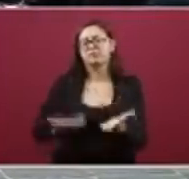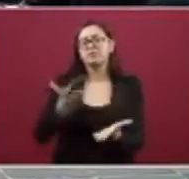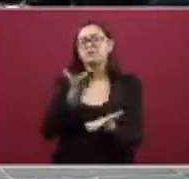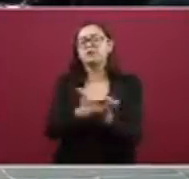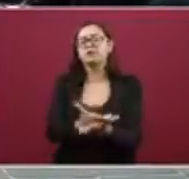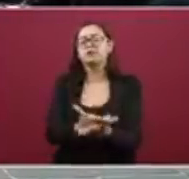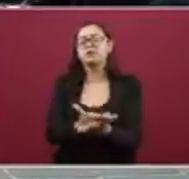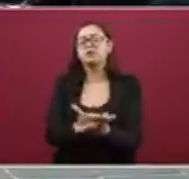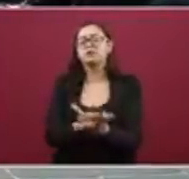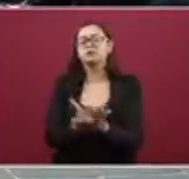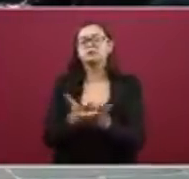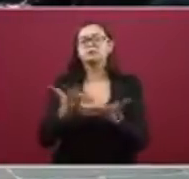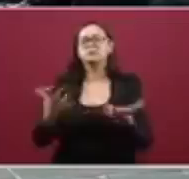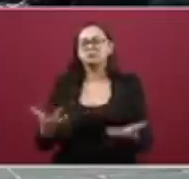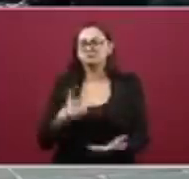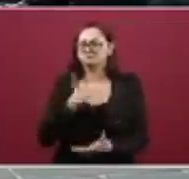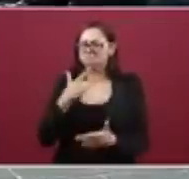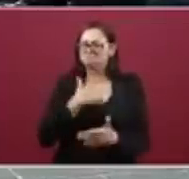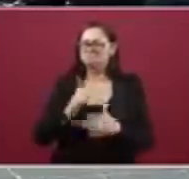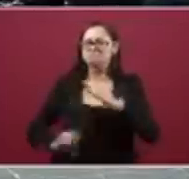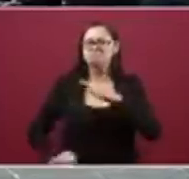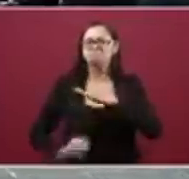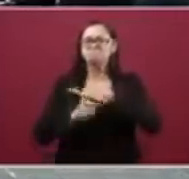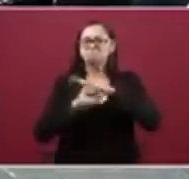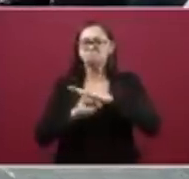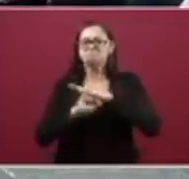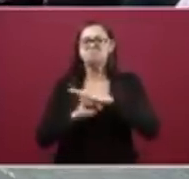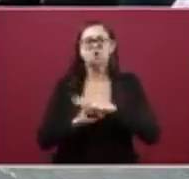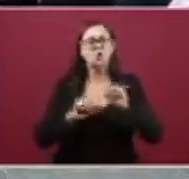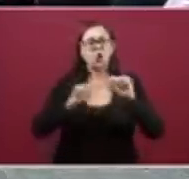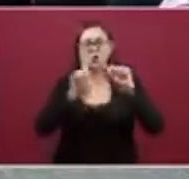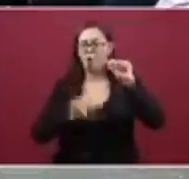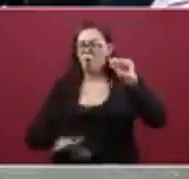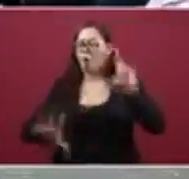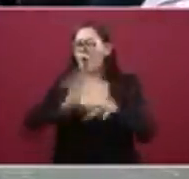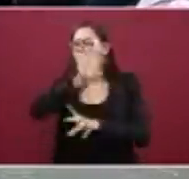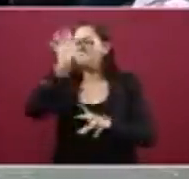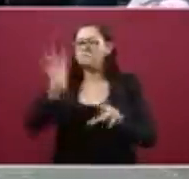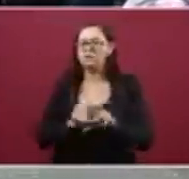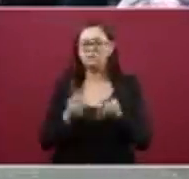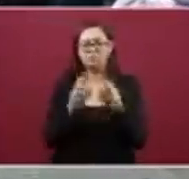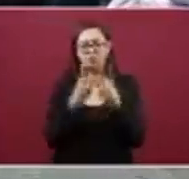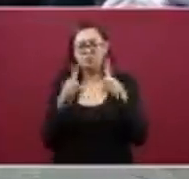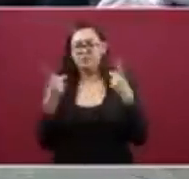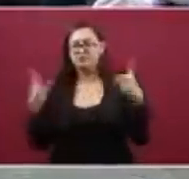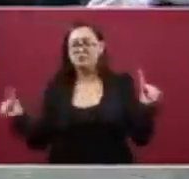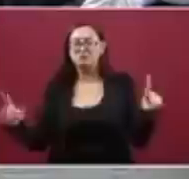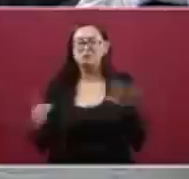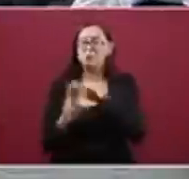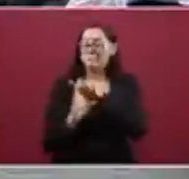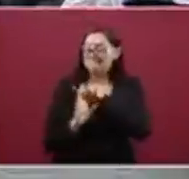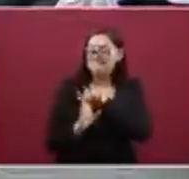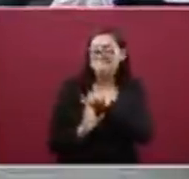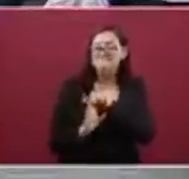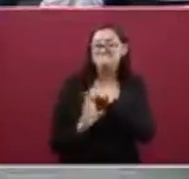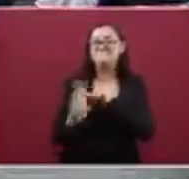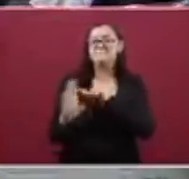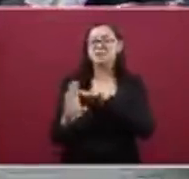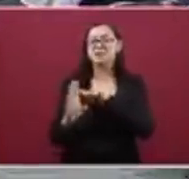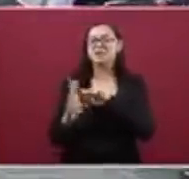cortinas de desarrollo de sur a norte para convertir la migración en